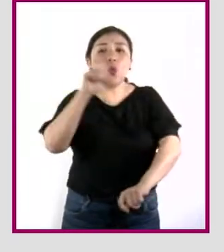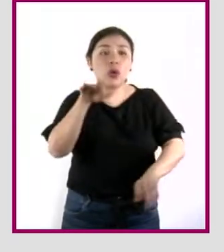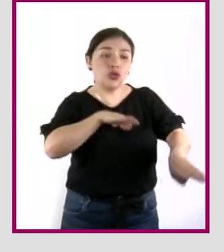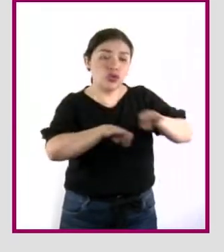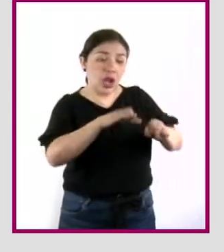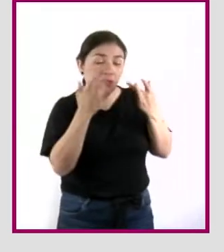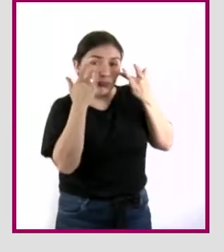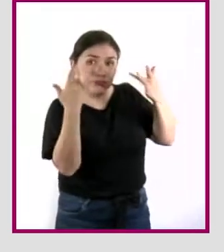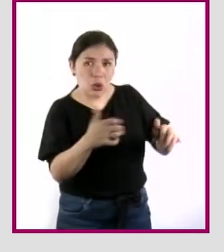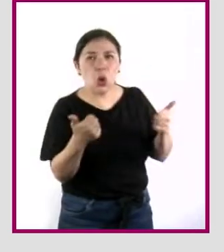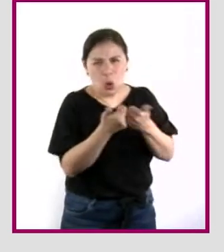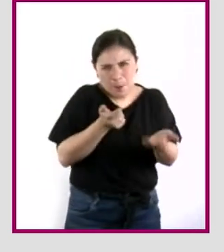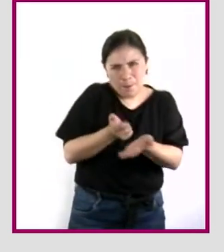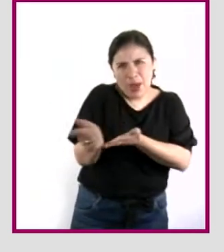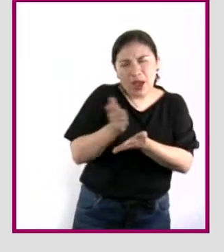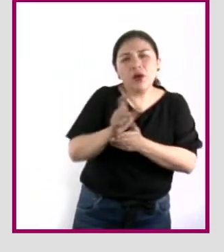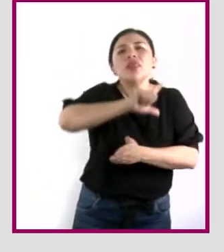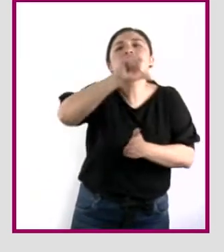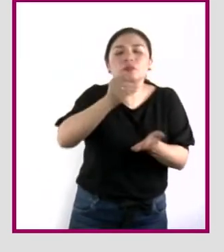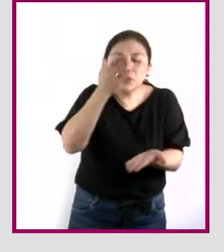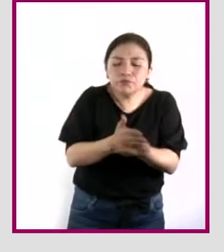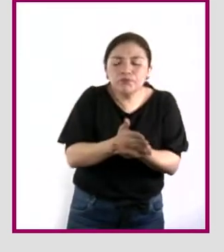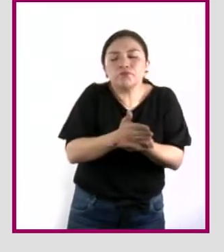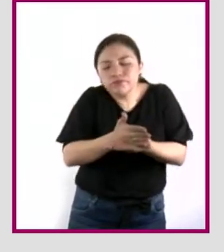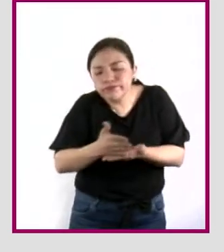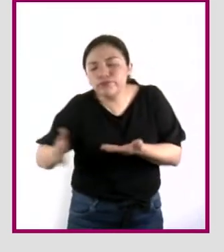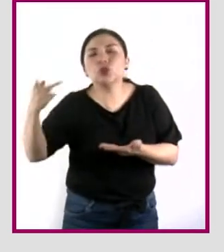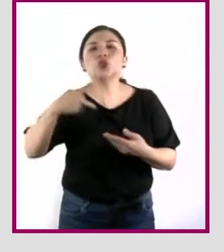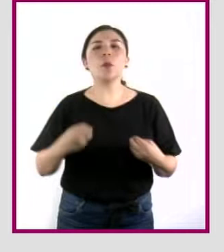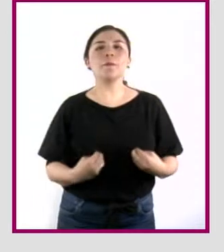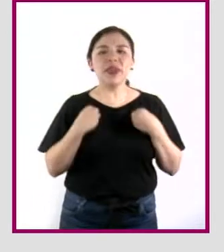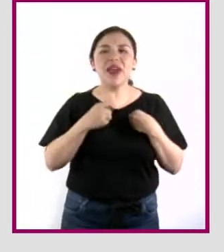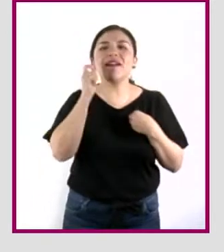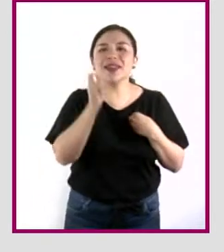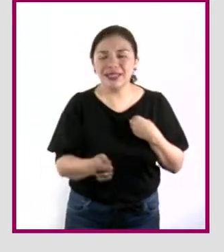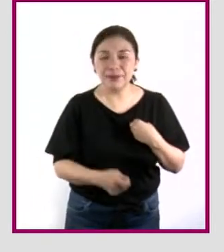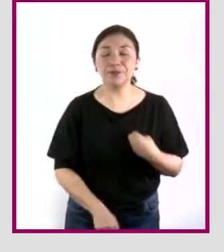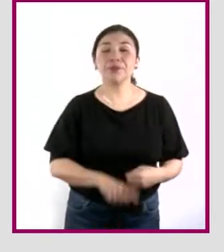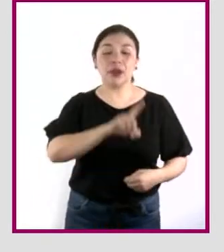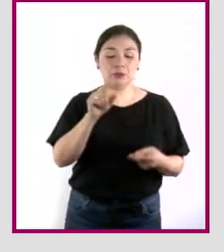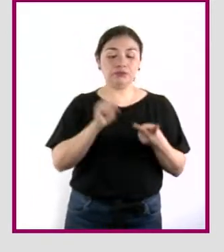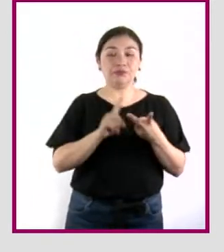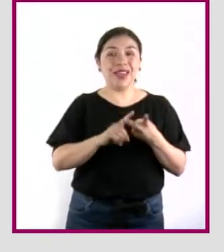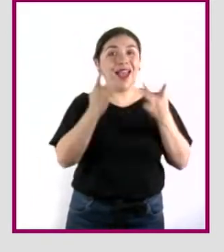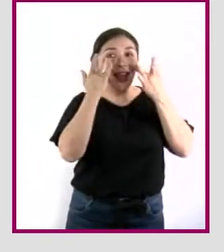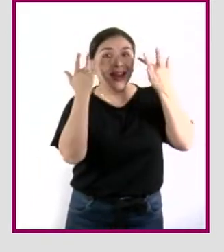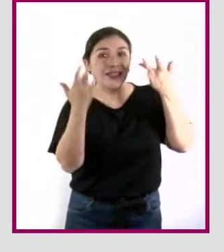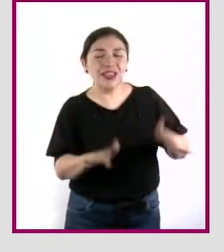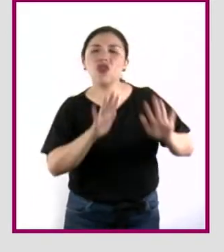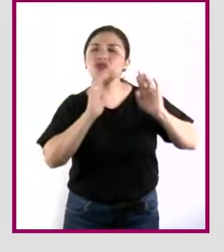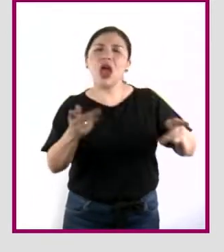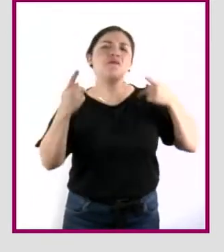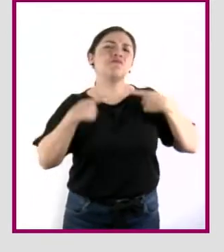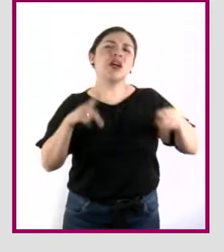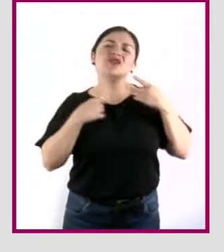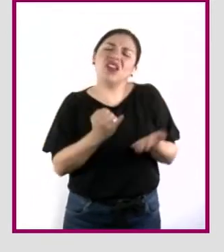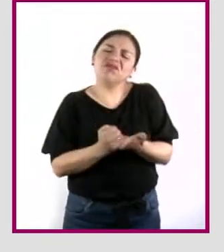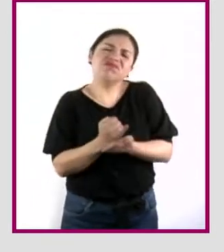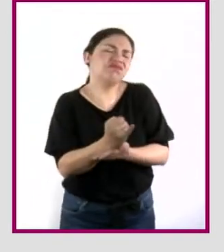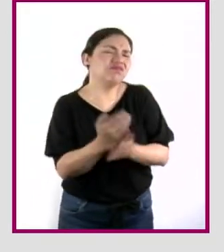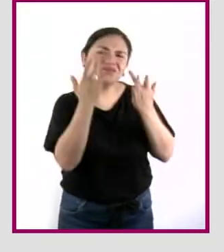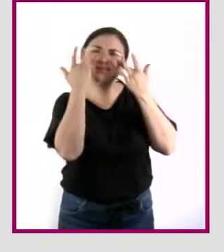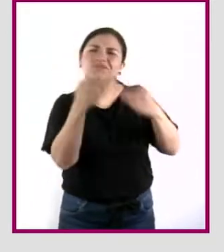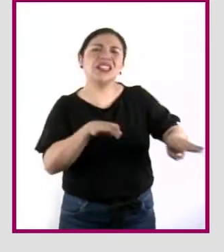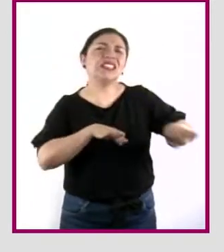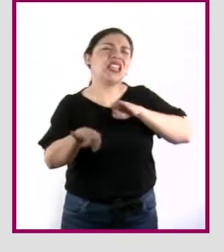el trabajo pagado hacia adelante. El retiro se refiere a la salida definitiva de la vida laboral por diversas causas, que pueden